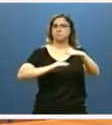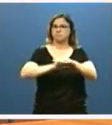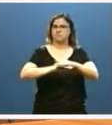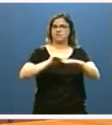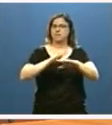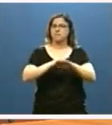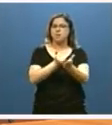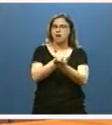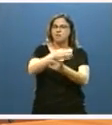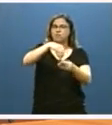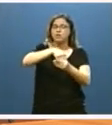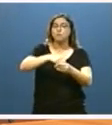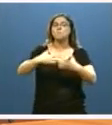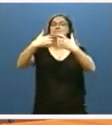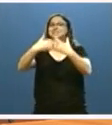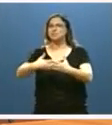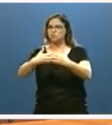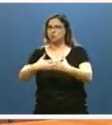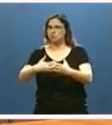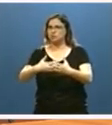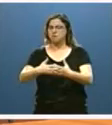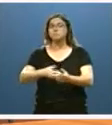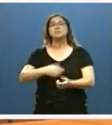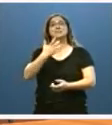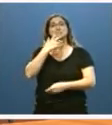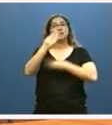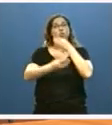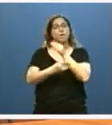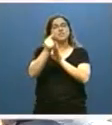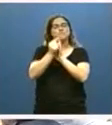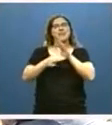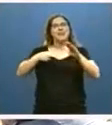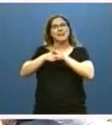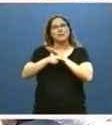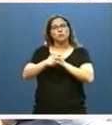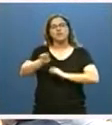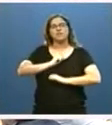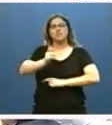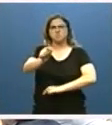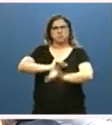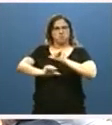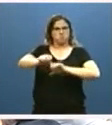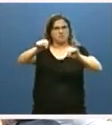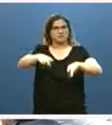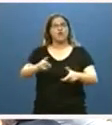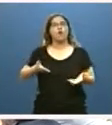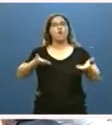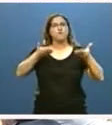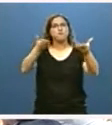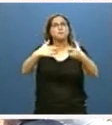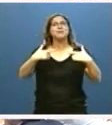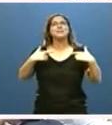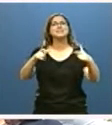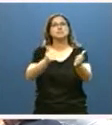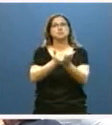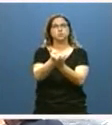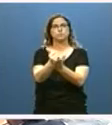agrarias como la industria medida que completará los recursos de ayudas a fondo perdido que ofreceremos también al sector